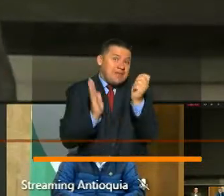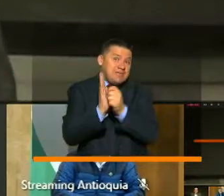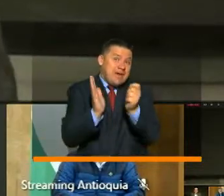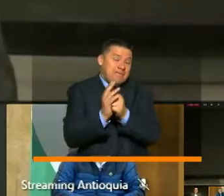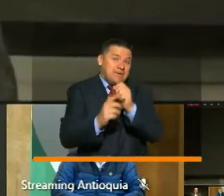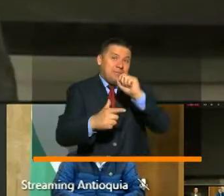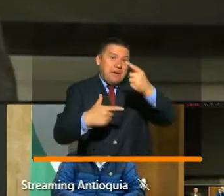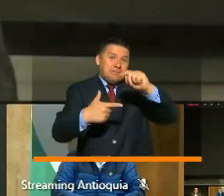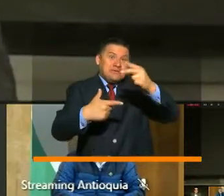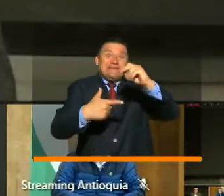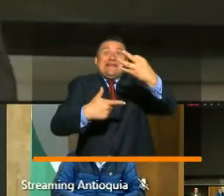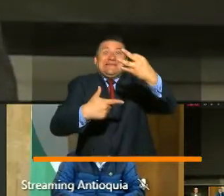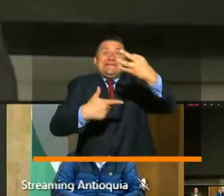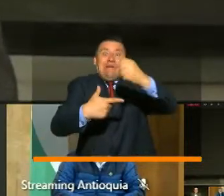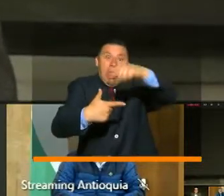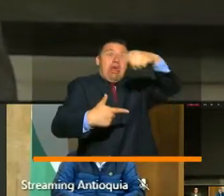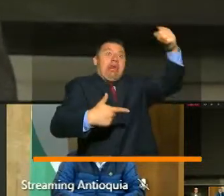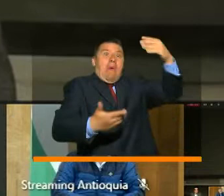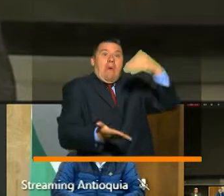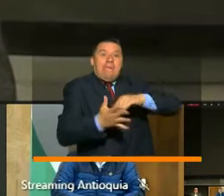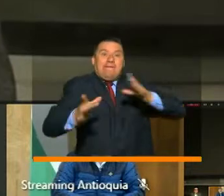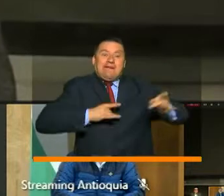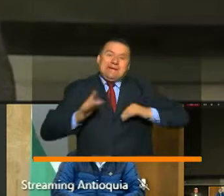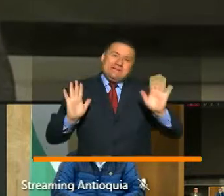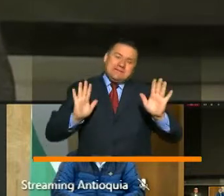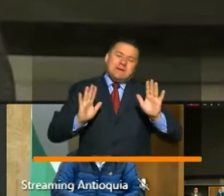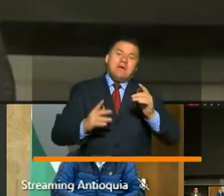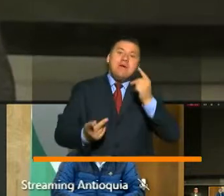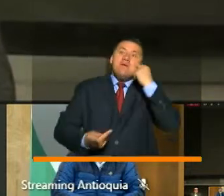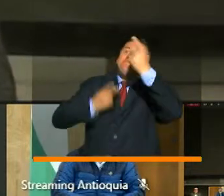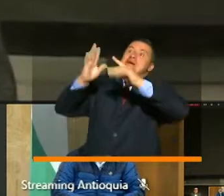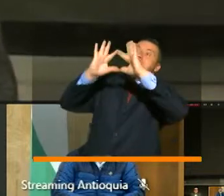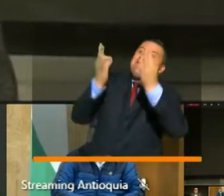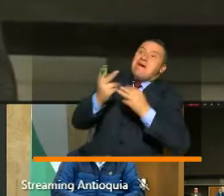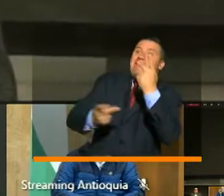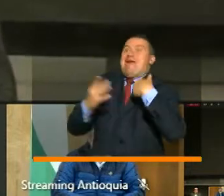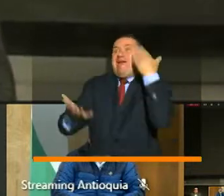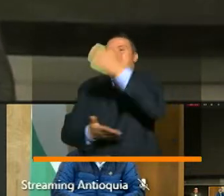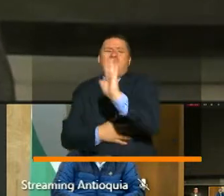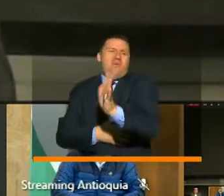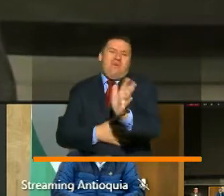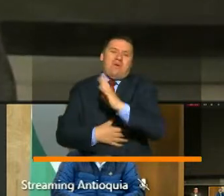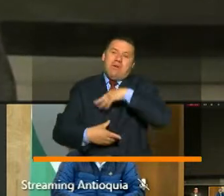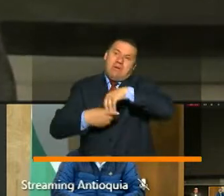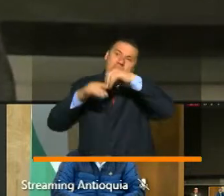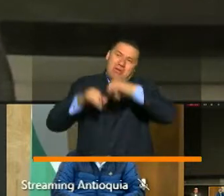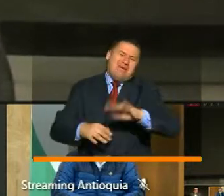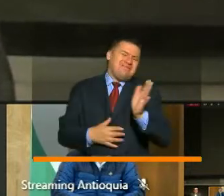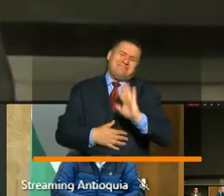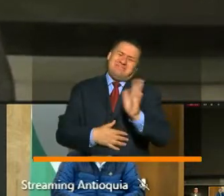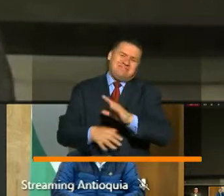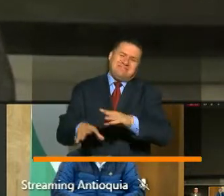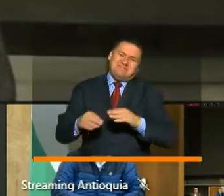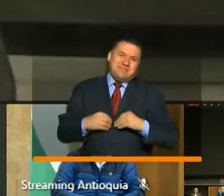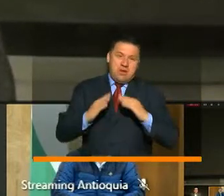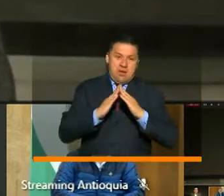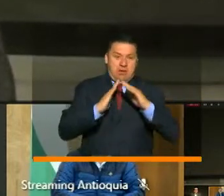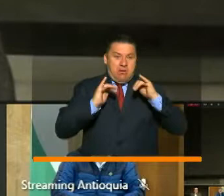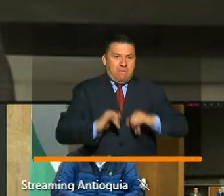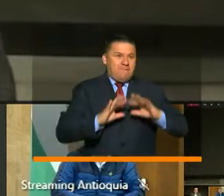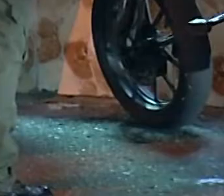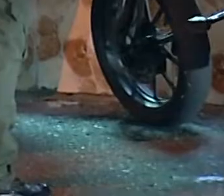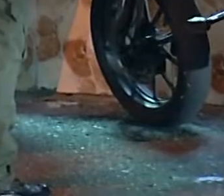tercer pico. También reducir las visitas a familiares, no quedarse, no pernoctar en casas